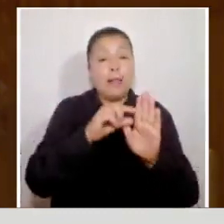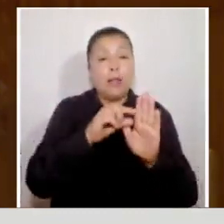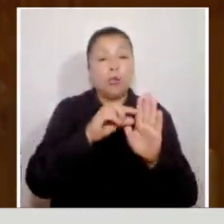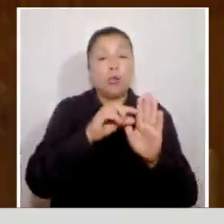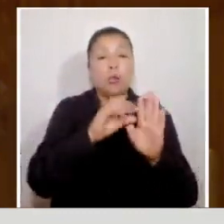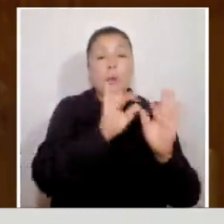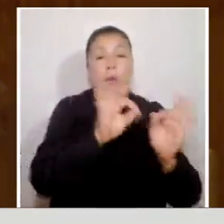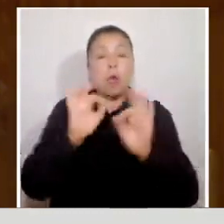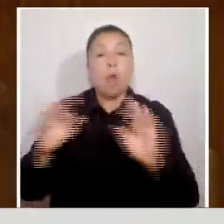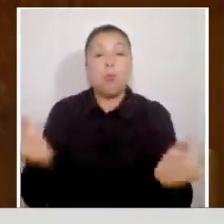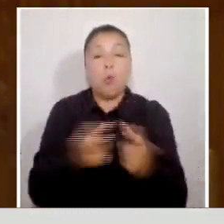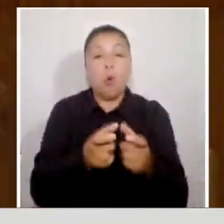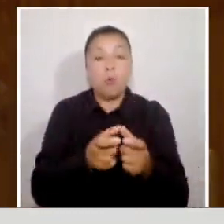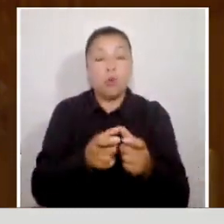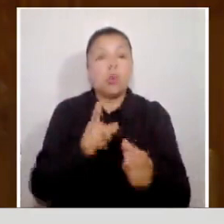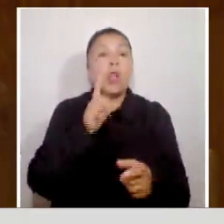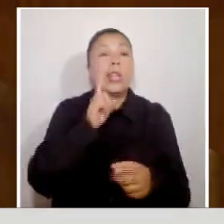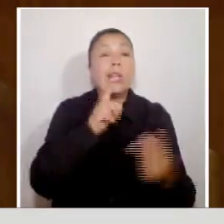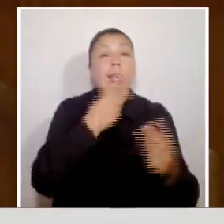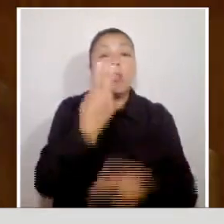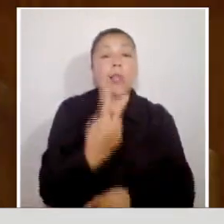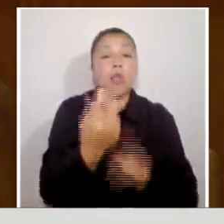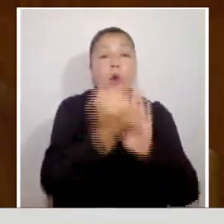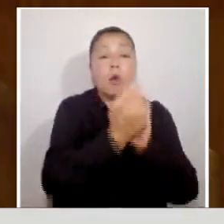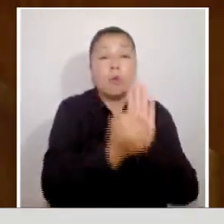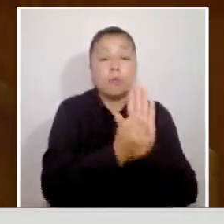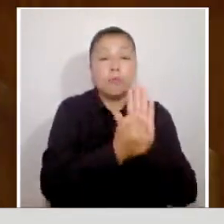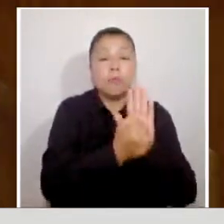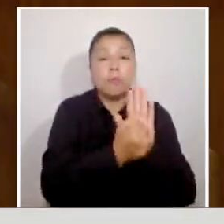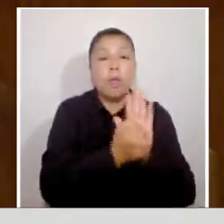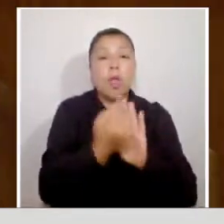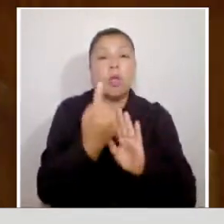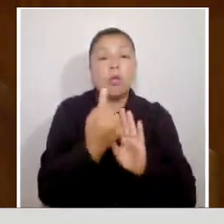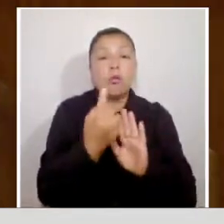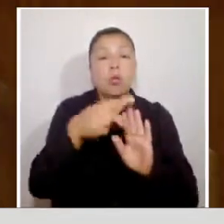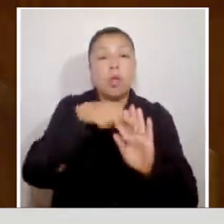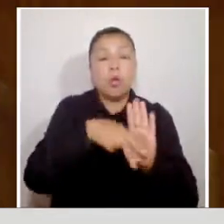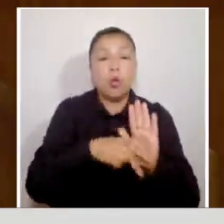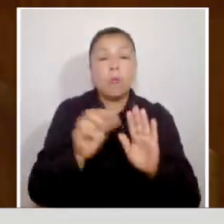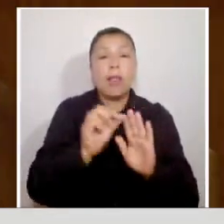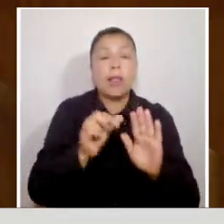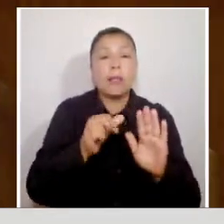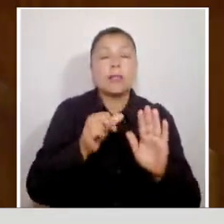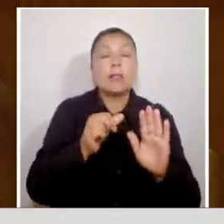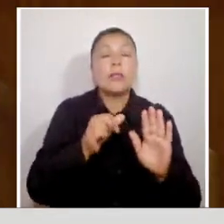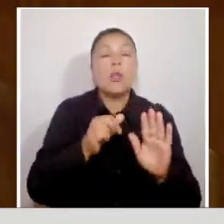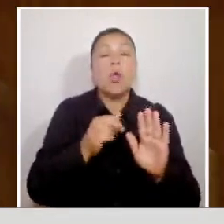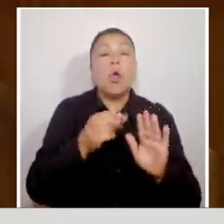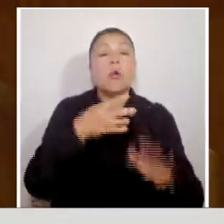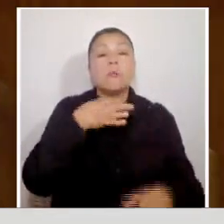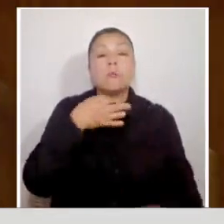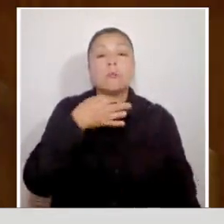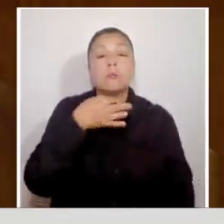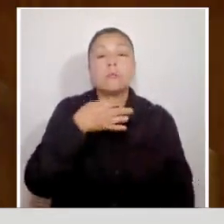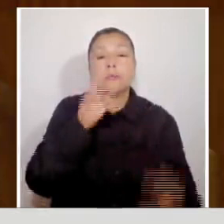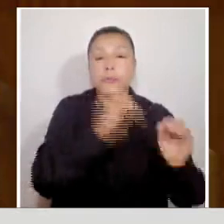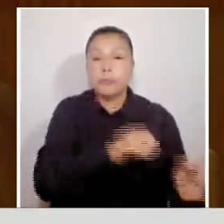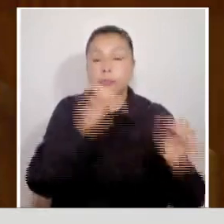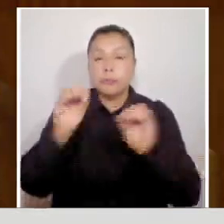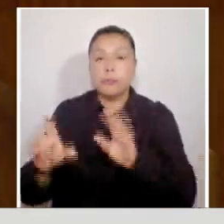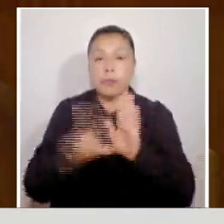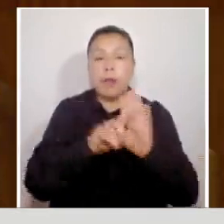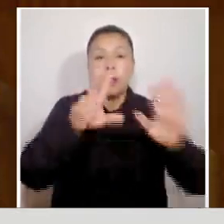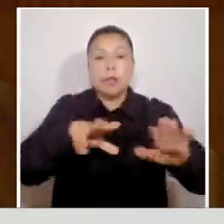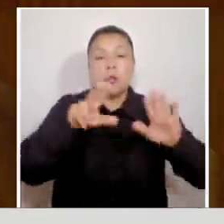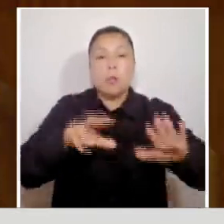comisión consta de dos artículos permanentes y una norma transitoria Mediante los cuales se deroga la ley